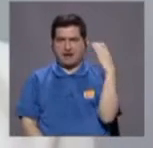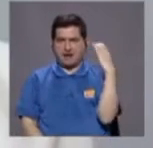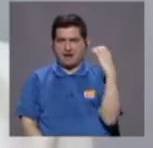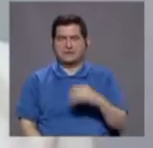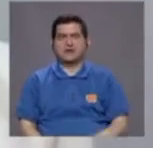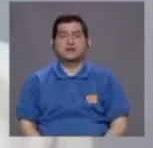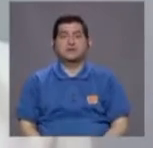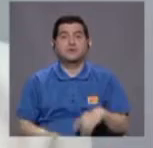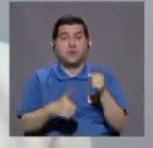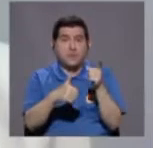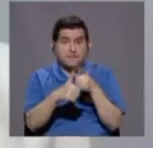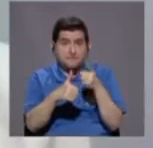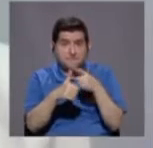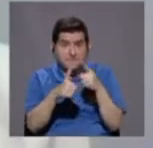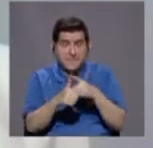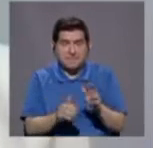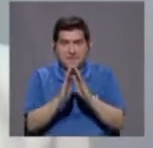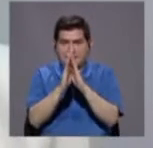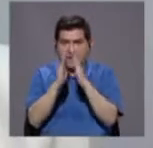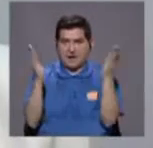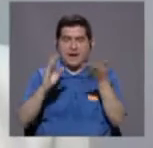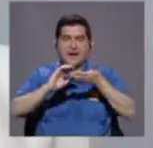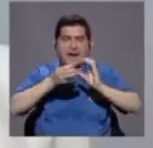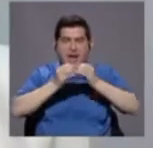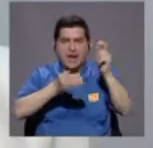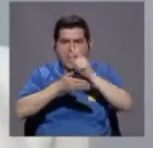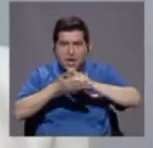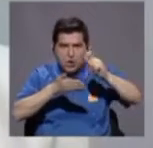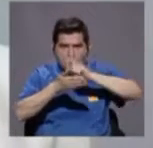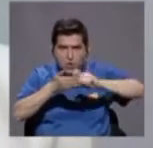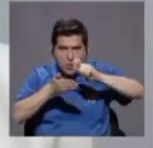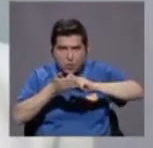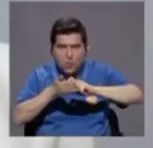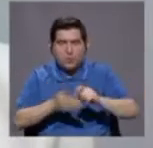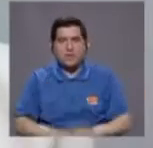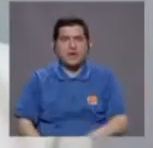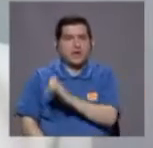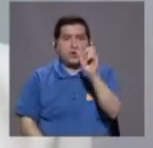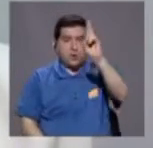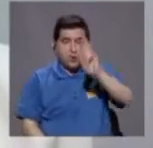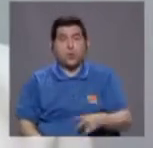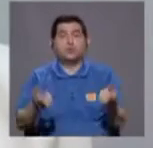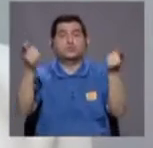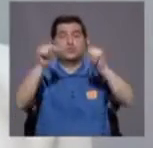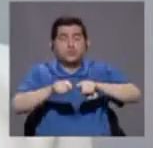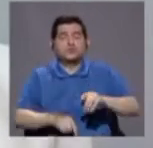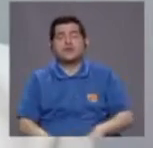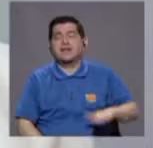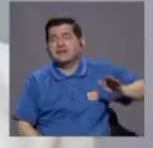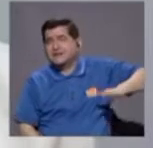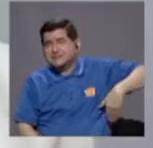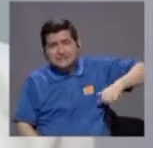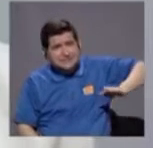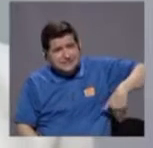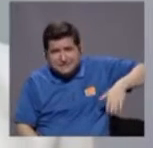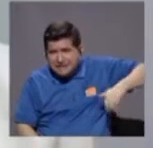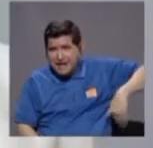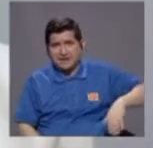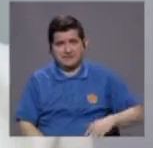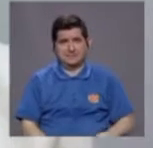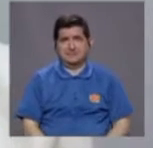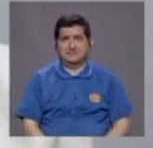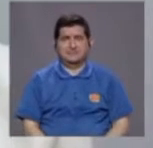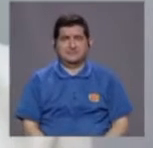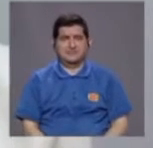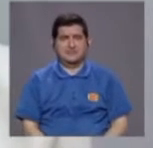Realmente la primera expansión en el número de escuelas en Costa Rica ocurre muy tardíamente,